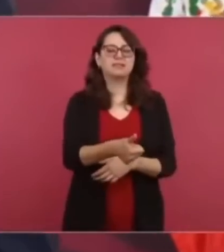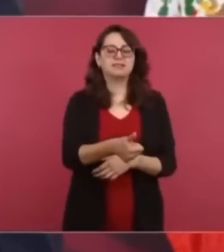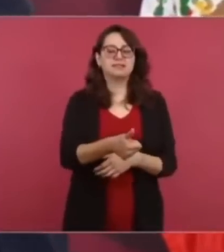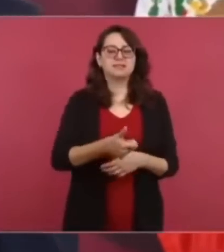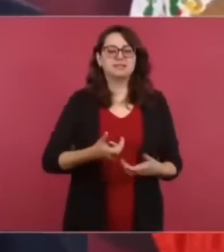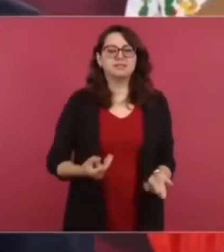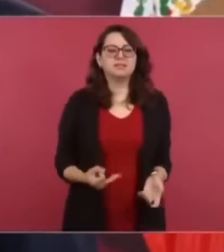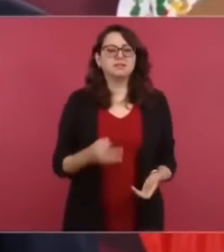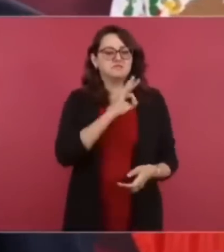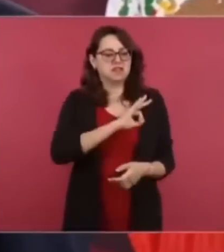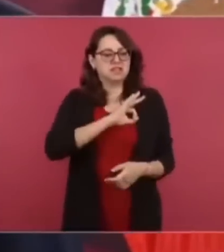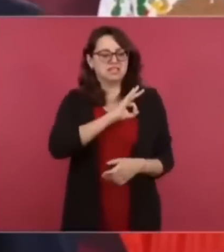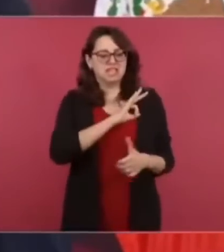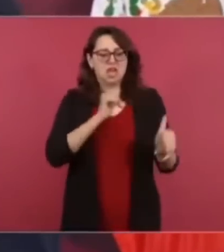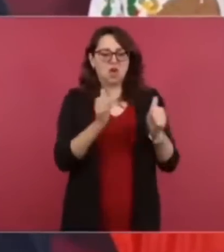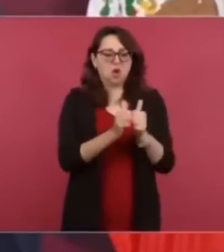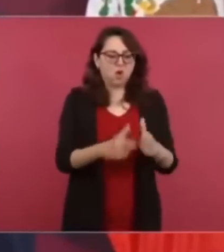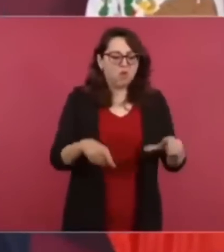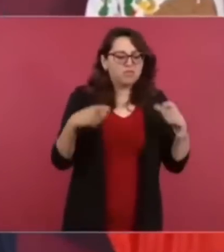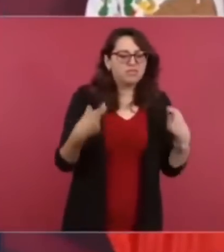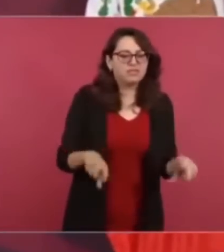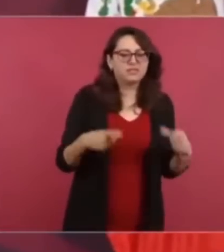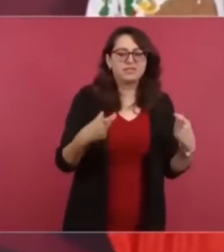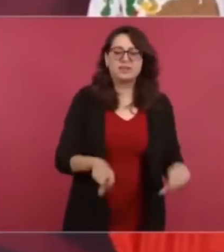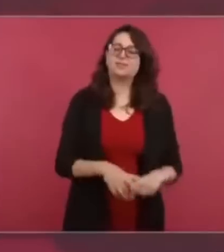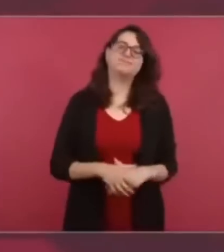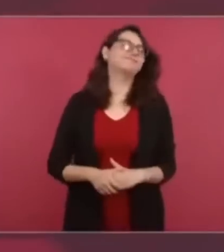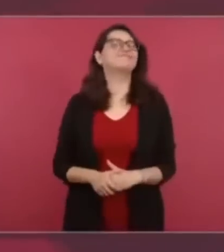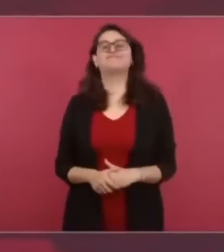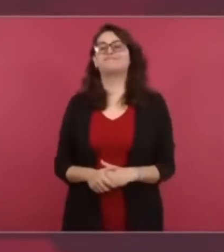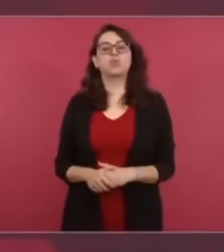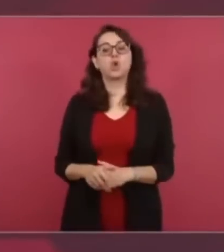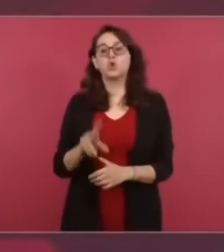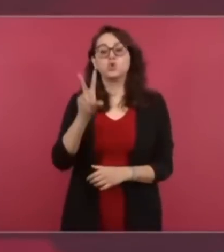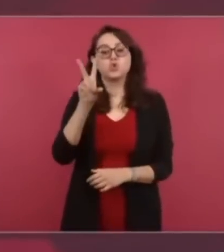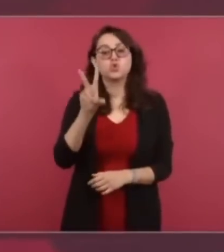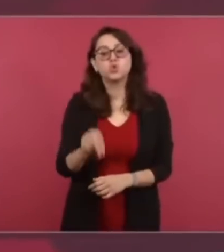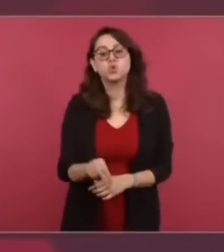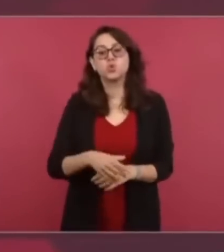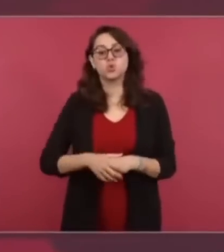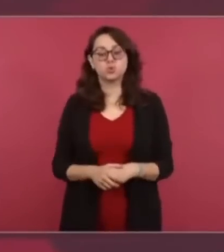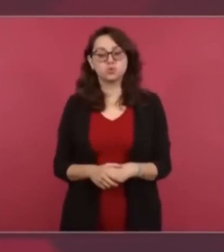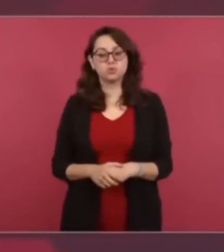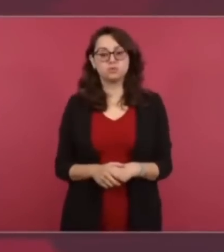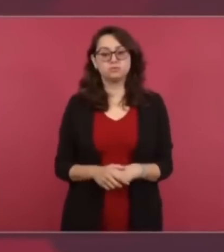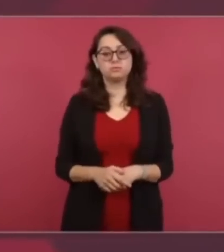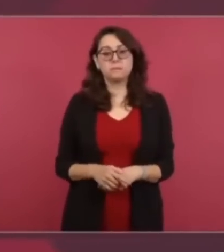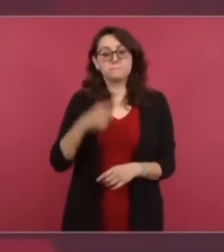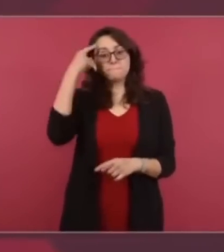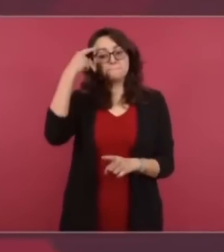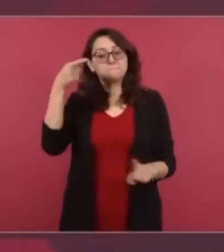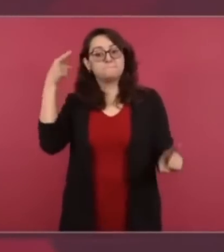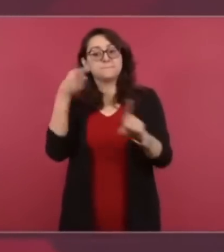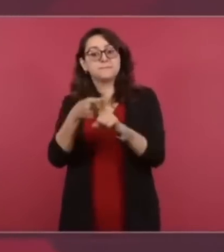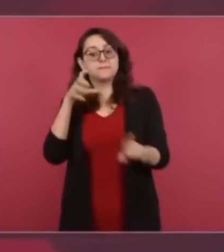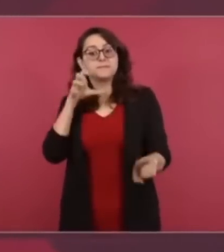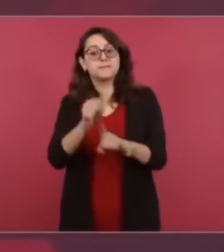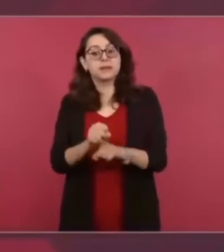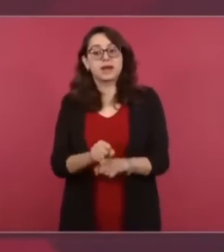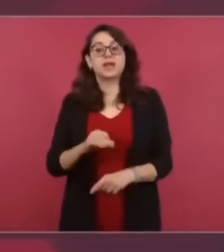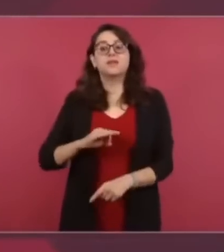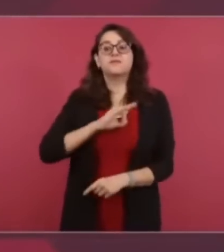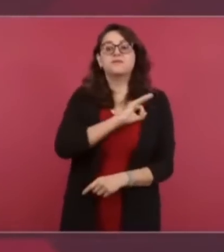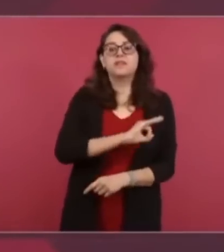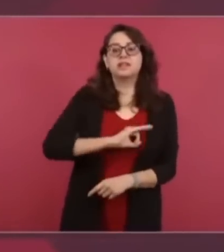la felicidad es el dinero. No, la felicidad es estar bien con uno mismo, estar bien